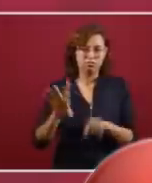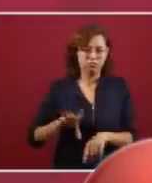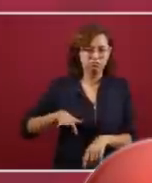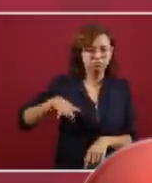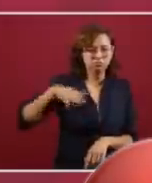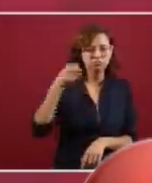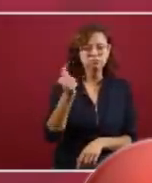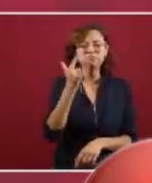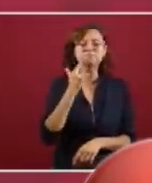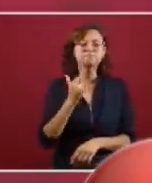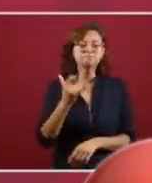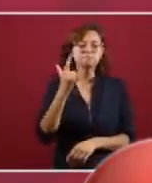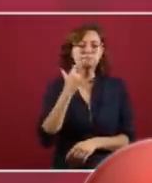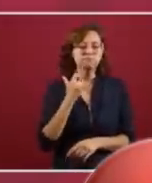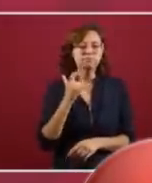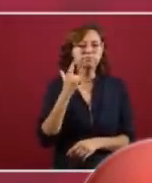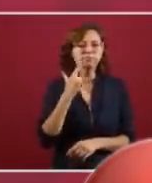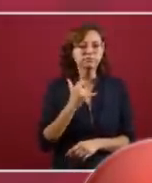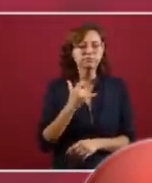aplicado